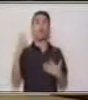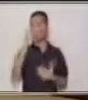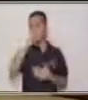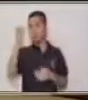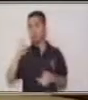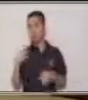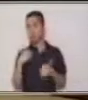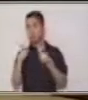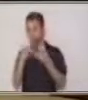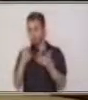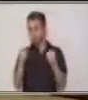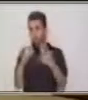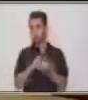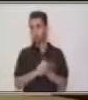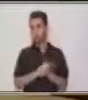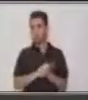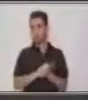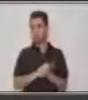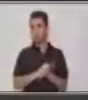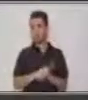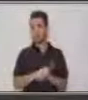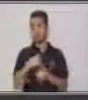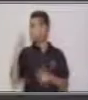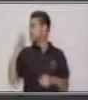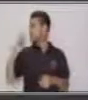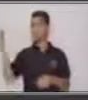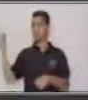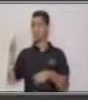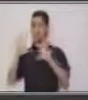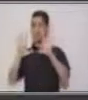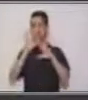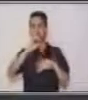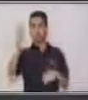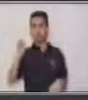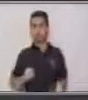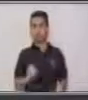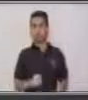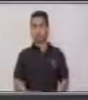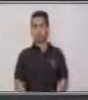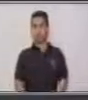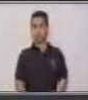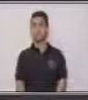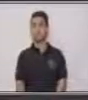que está representado. En este caso, yo representé el 10%.